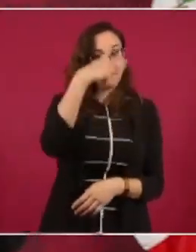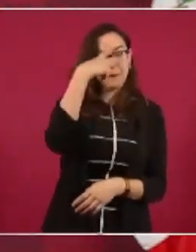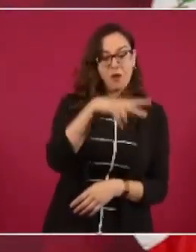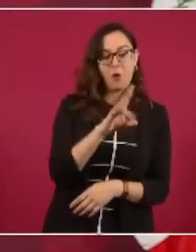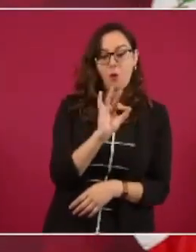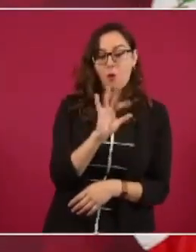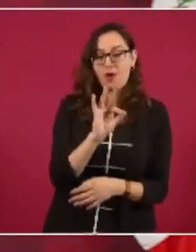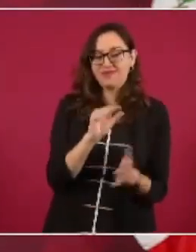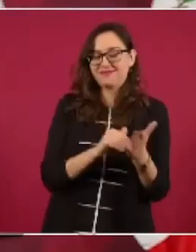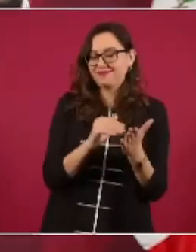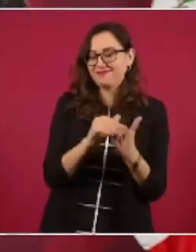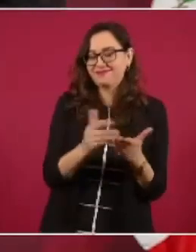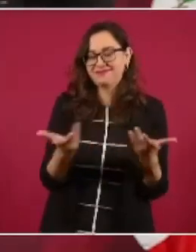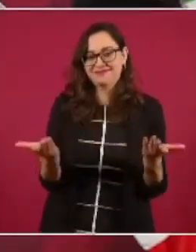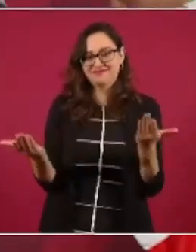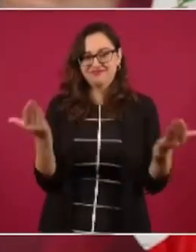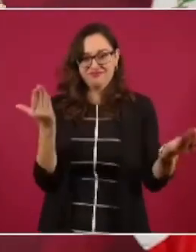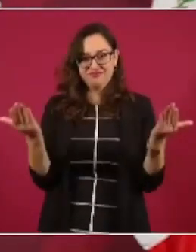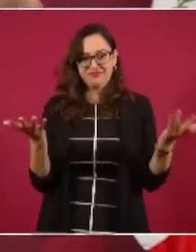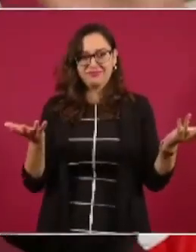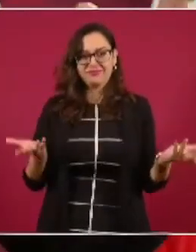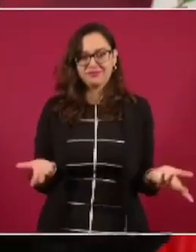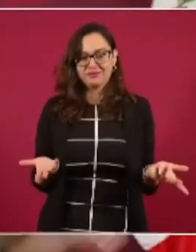Guardadas todas las proporciones,